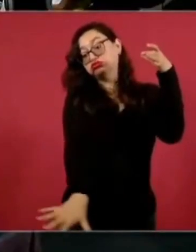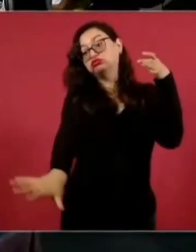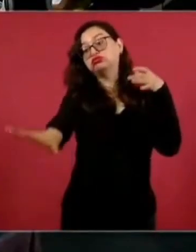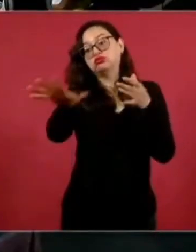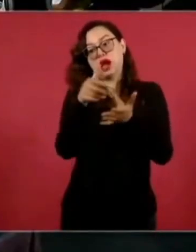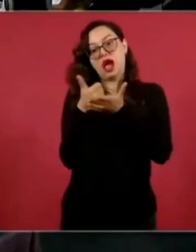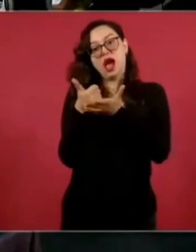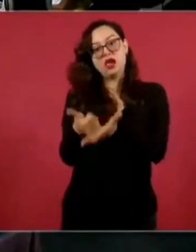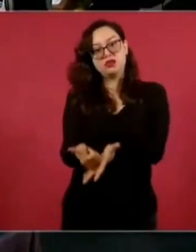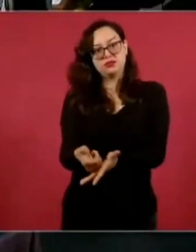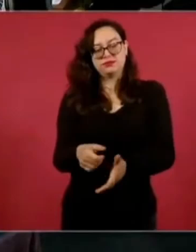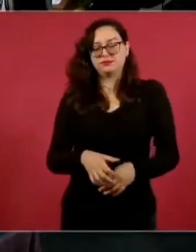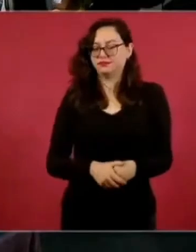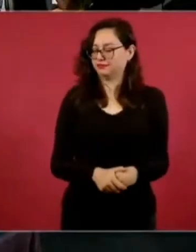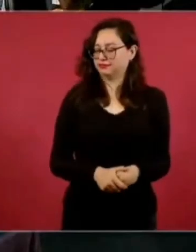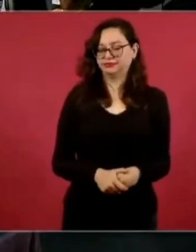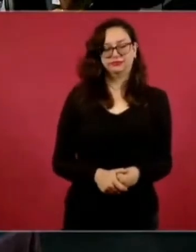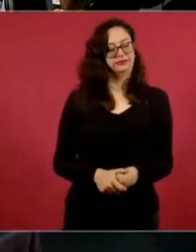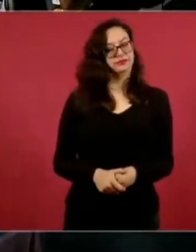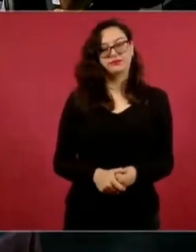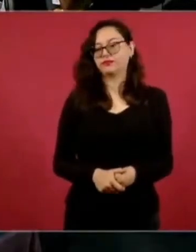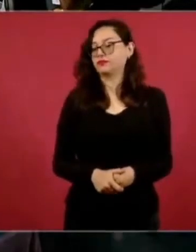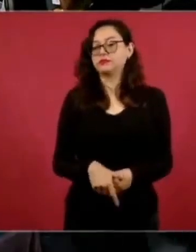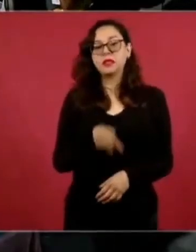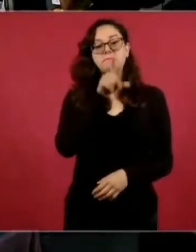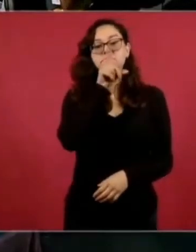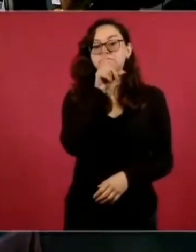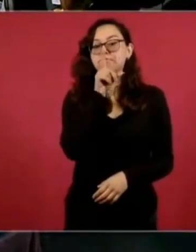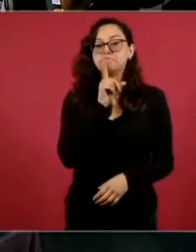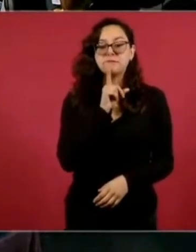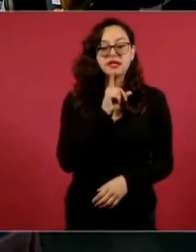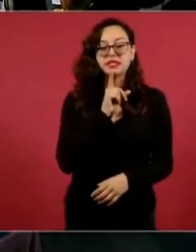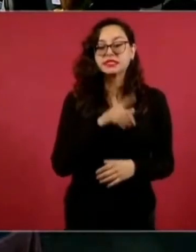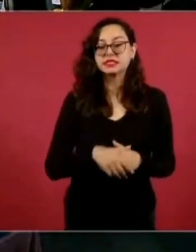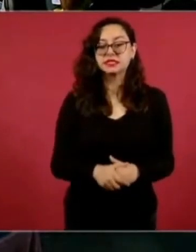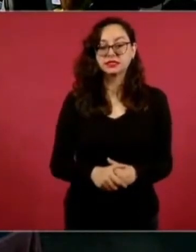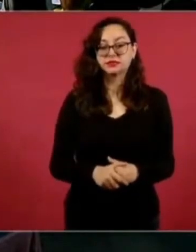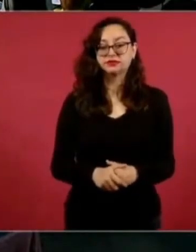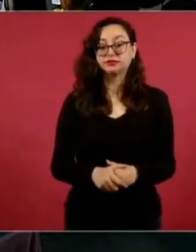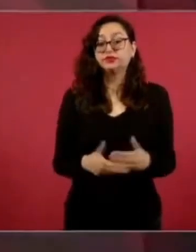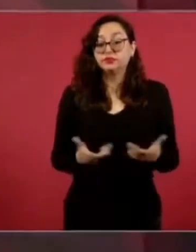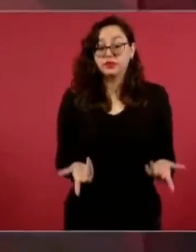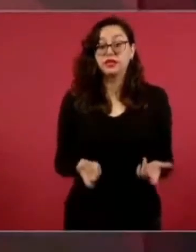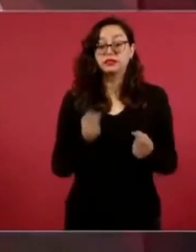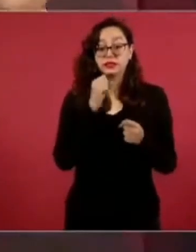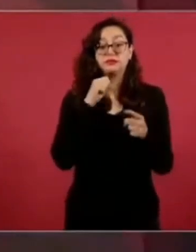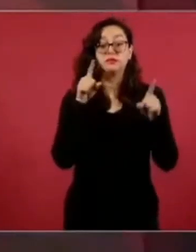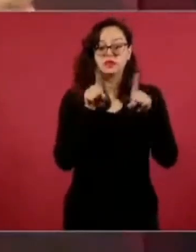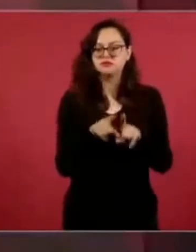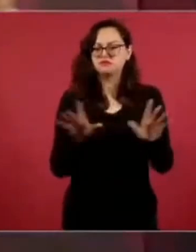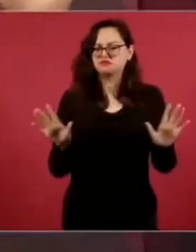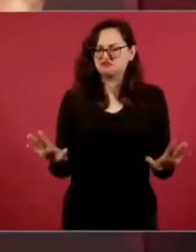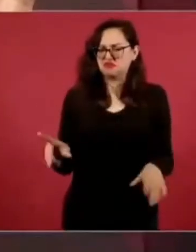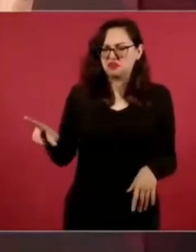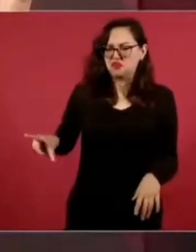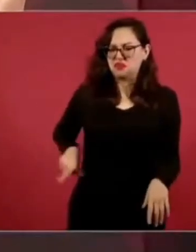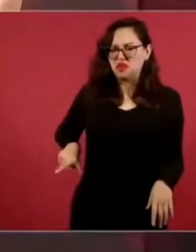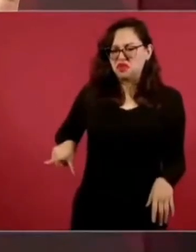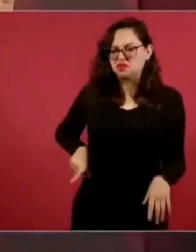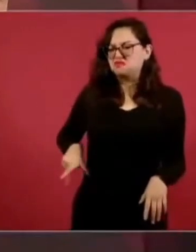contagiosa o permeable, con la idea de que no se necesitaba al Estado, que el mismo mercado